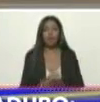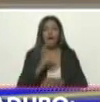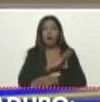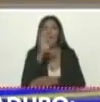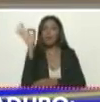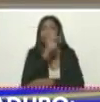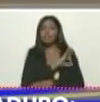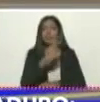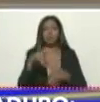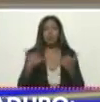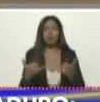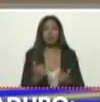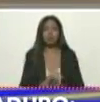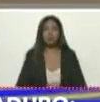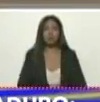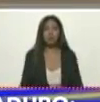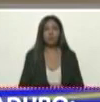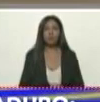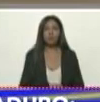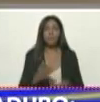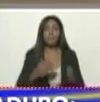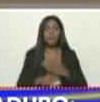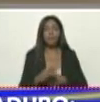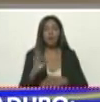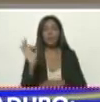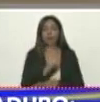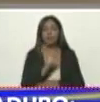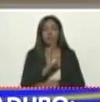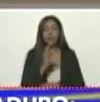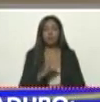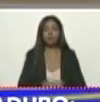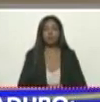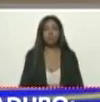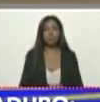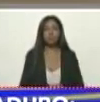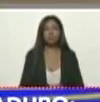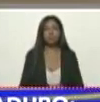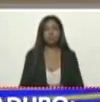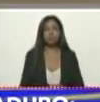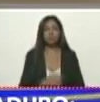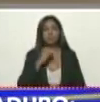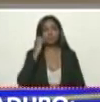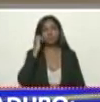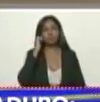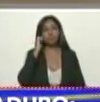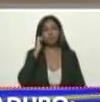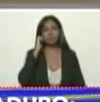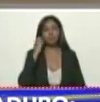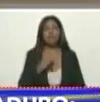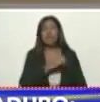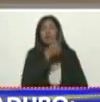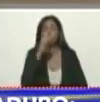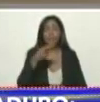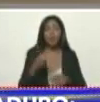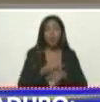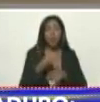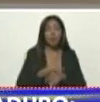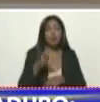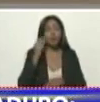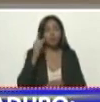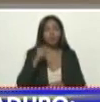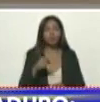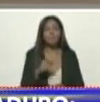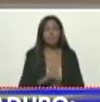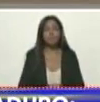¿verdad? Barquisimeto, la bella Barquisimeto. Allá está la almirante en jefa y gobernadora,